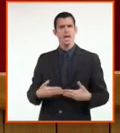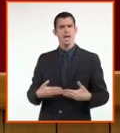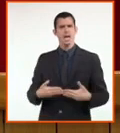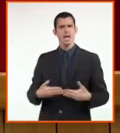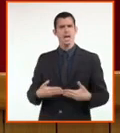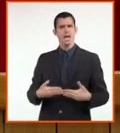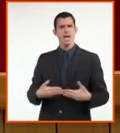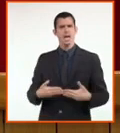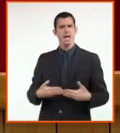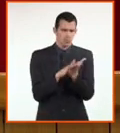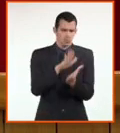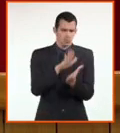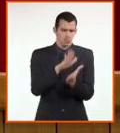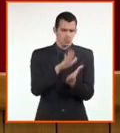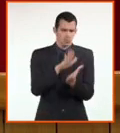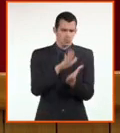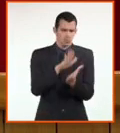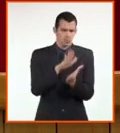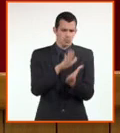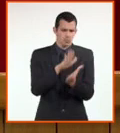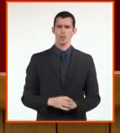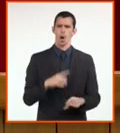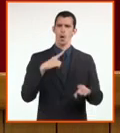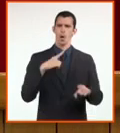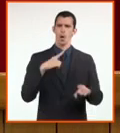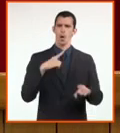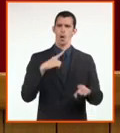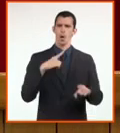comprometemos además con nuestras brigadas, que son el espacio más